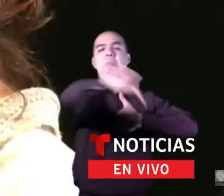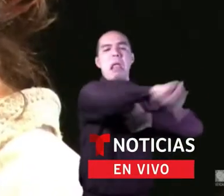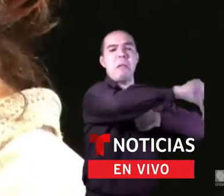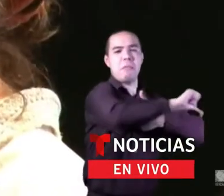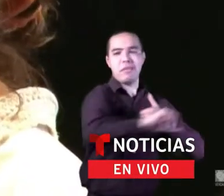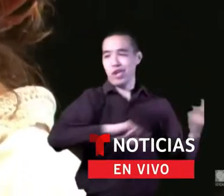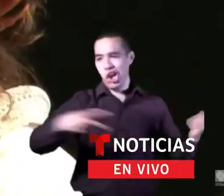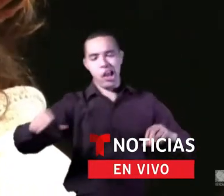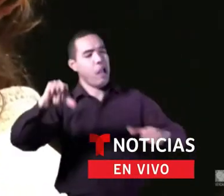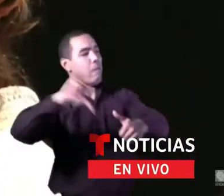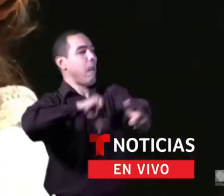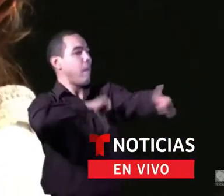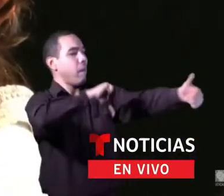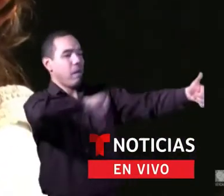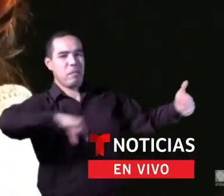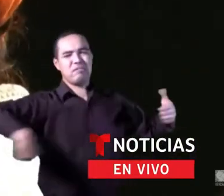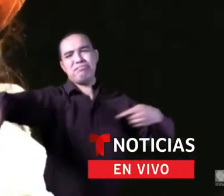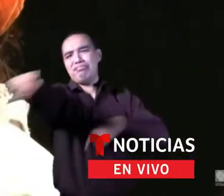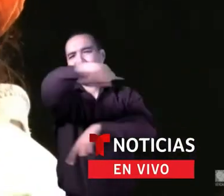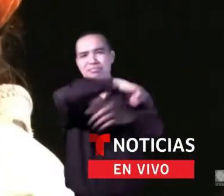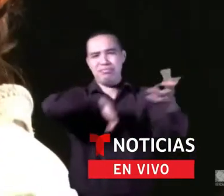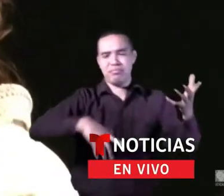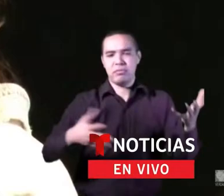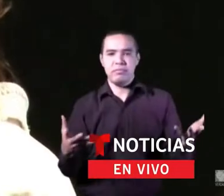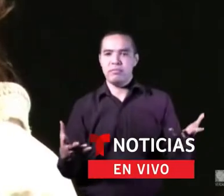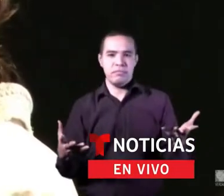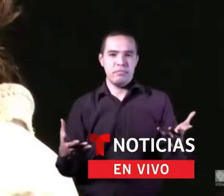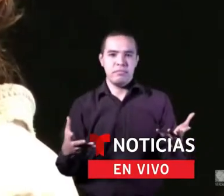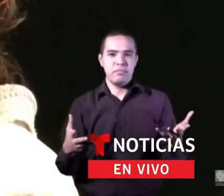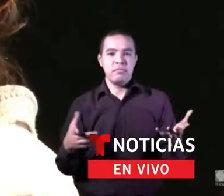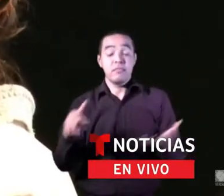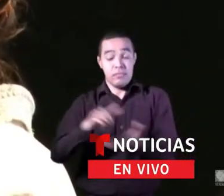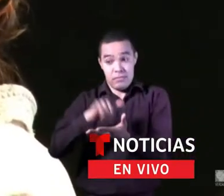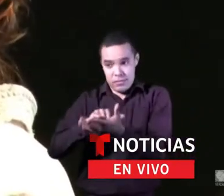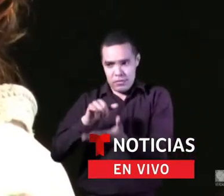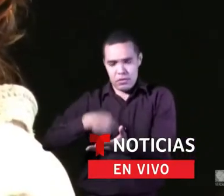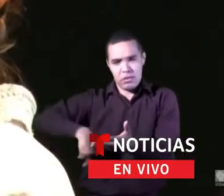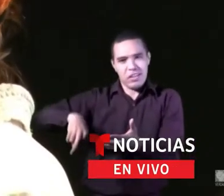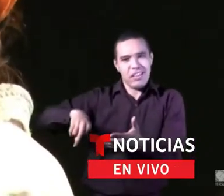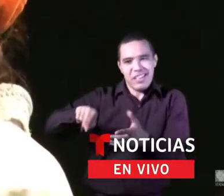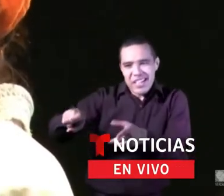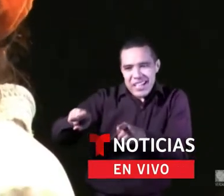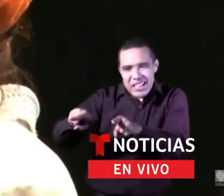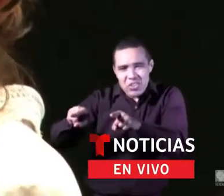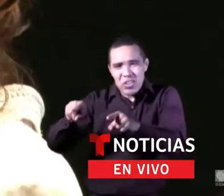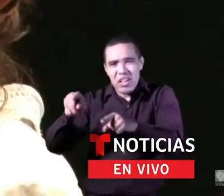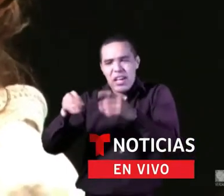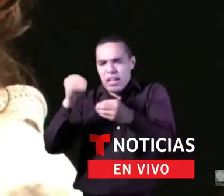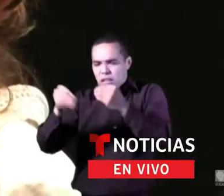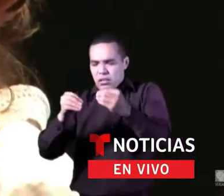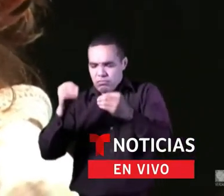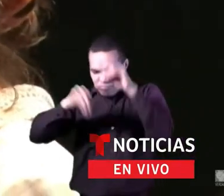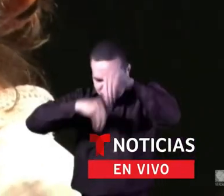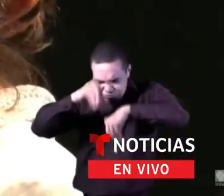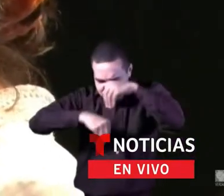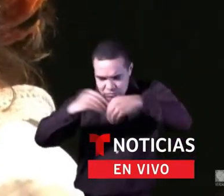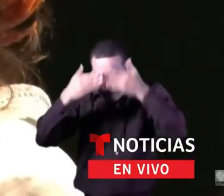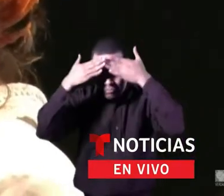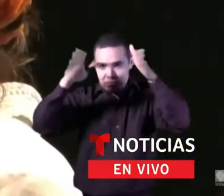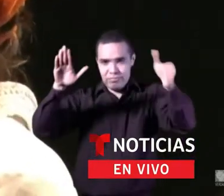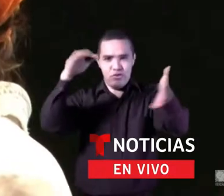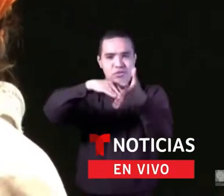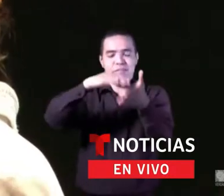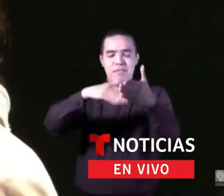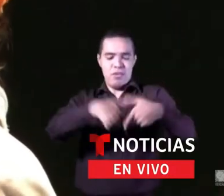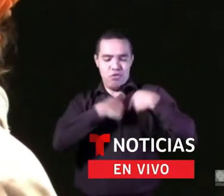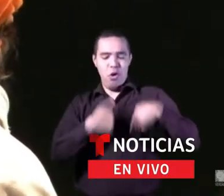del análisis es ya de hecho un instrumento invaluable para abrir nuestras mentes y sobre todo nuestros corazones a los